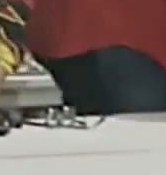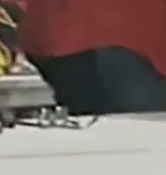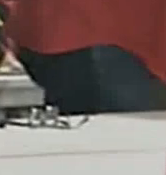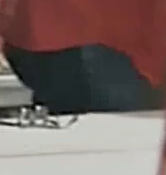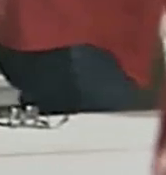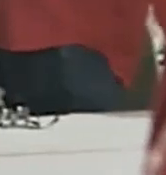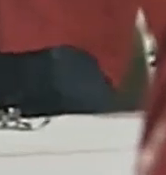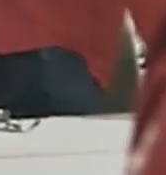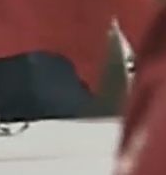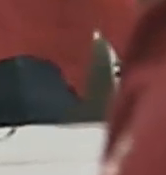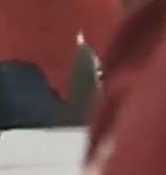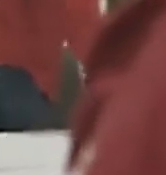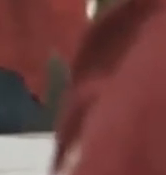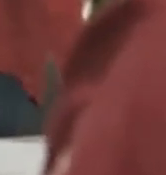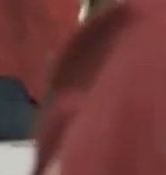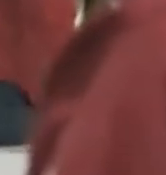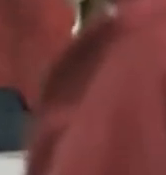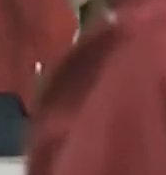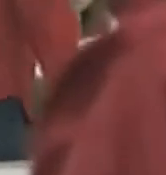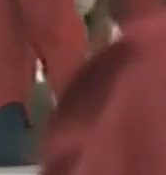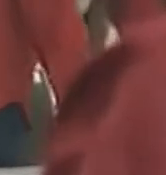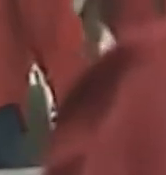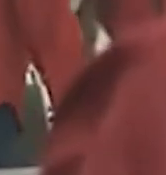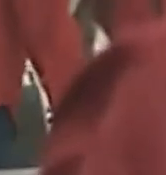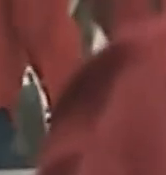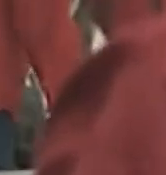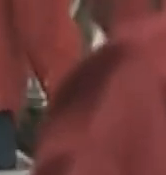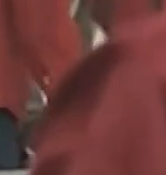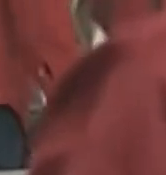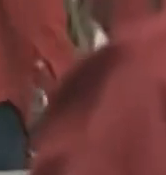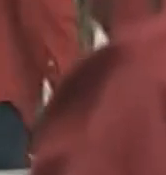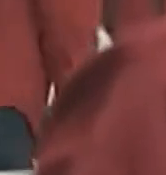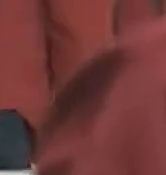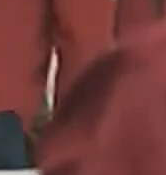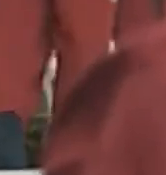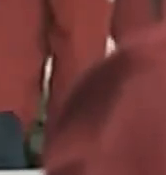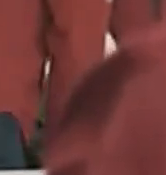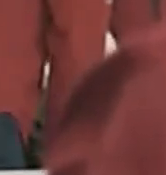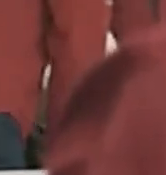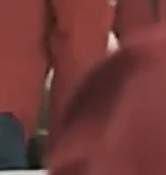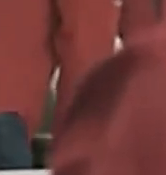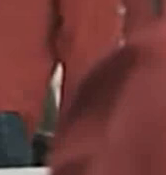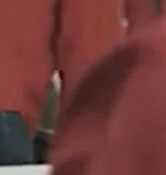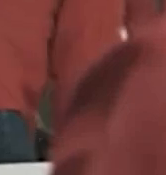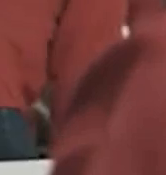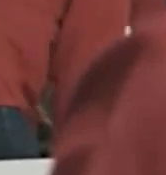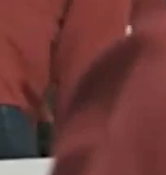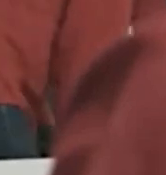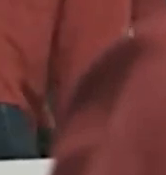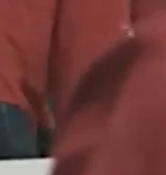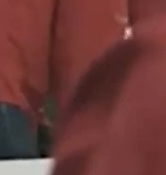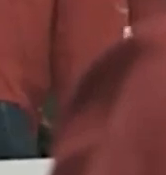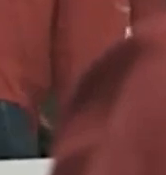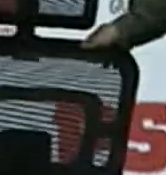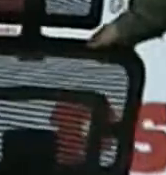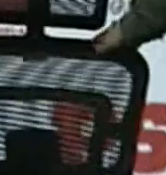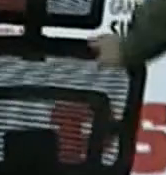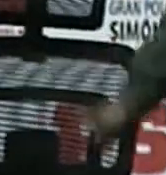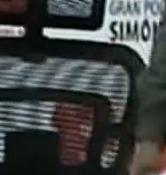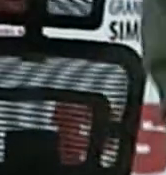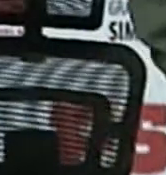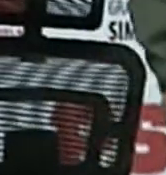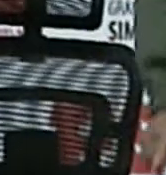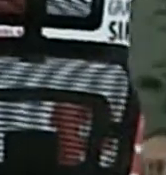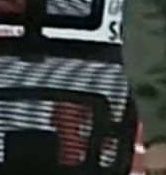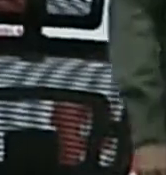unas líneas específicas en destacar lo que fue la puesta en marcha de tres anillos de fuerza para consolidar